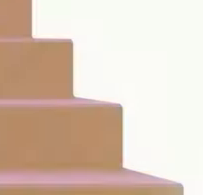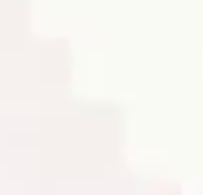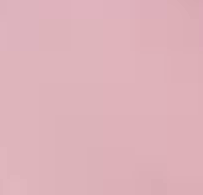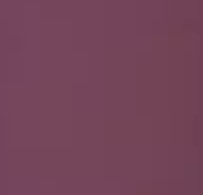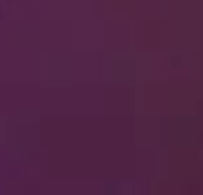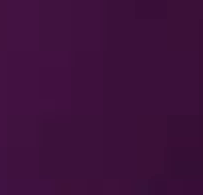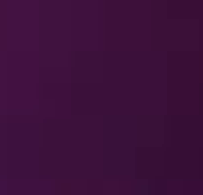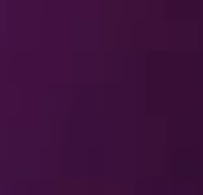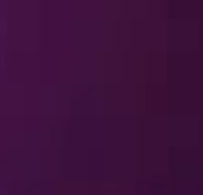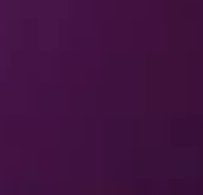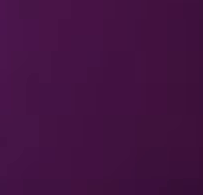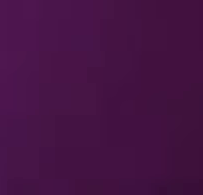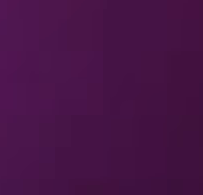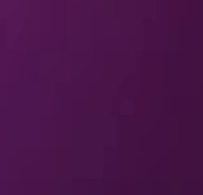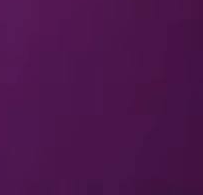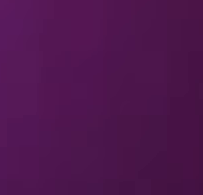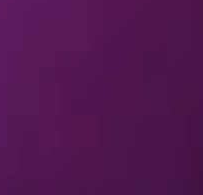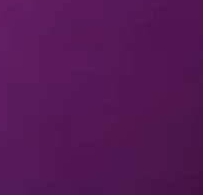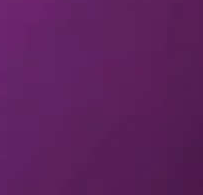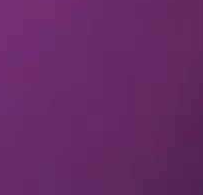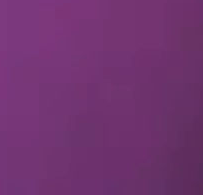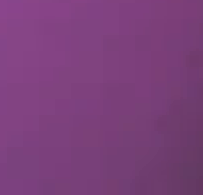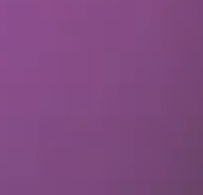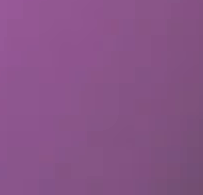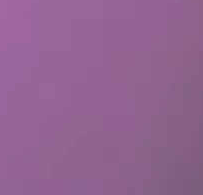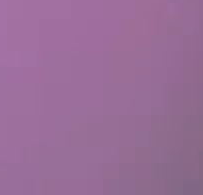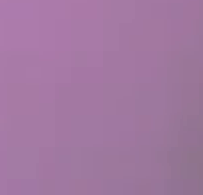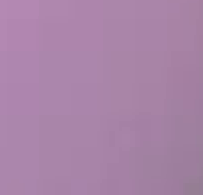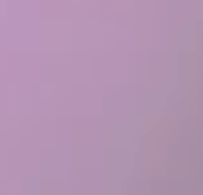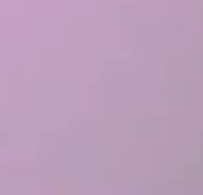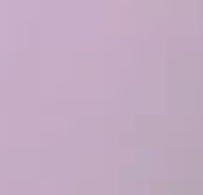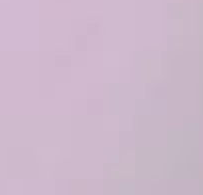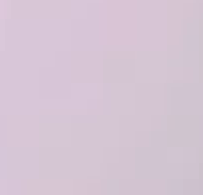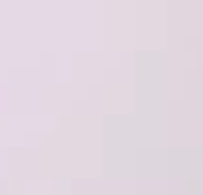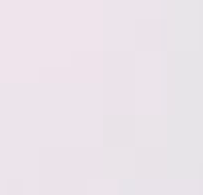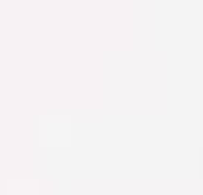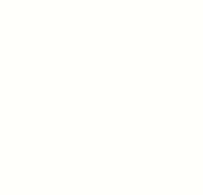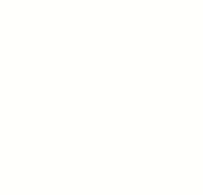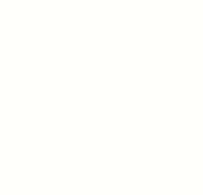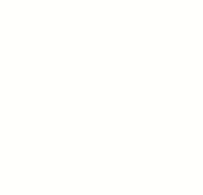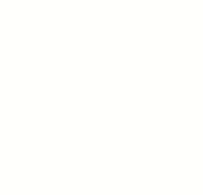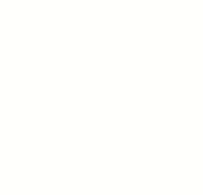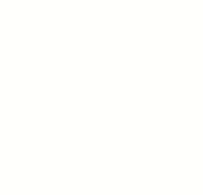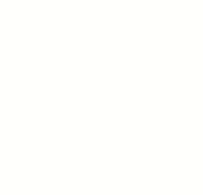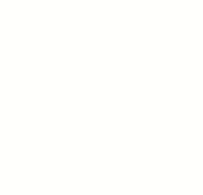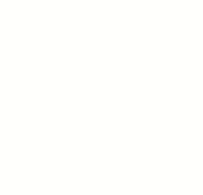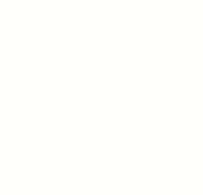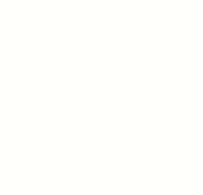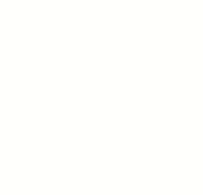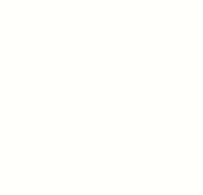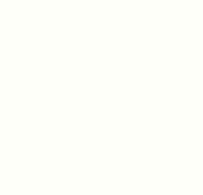formato. Solo OmniLife supera a OmniLife.